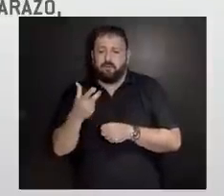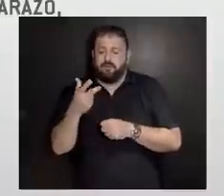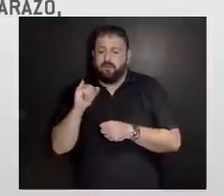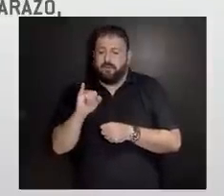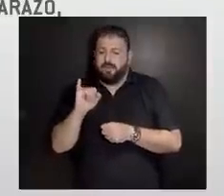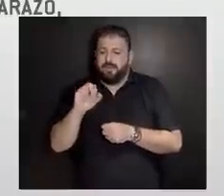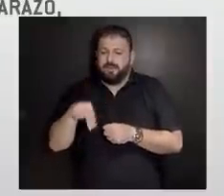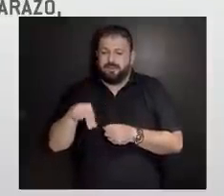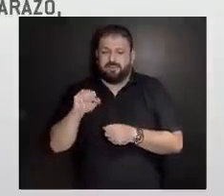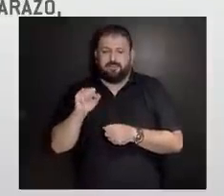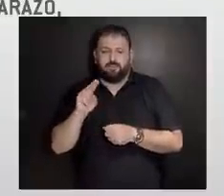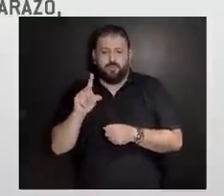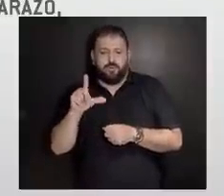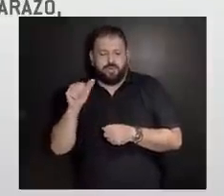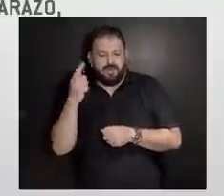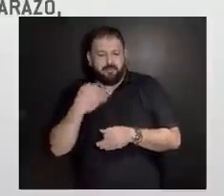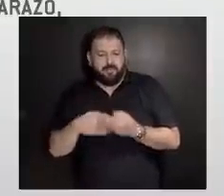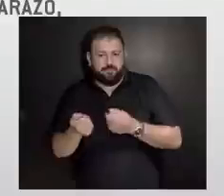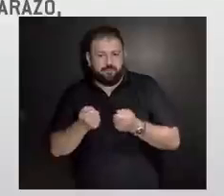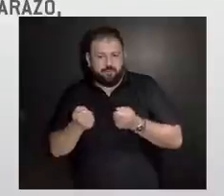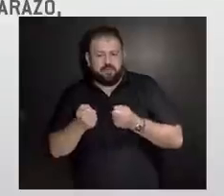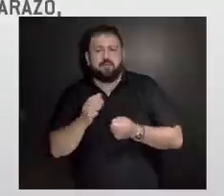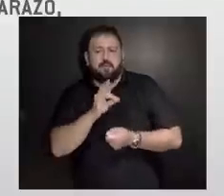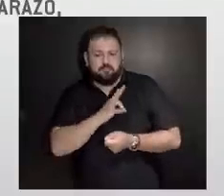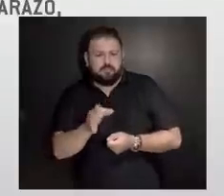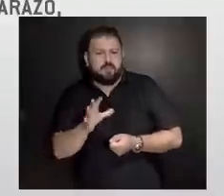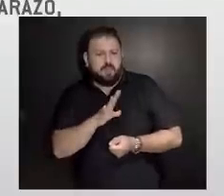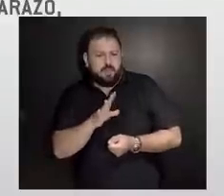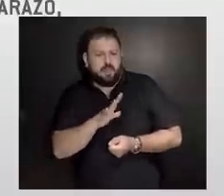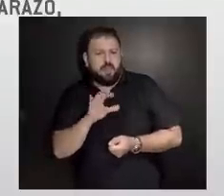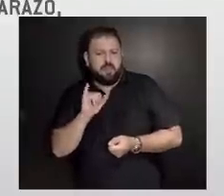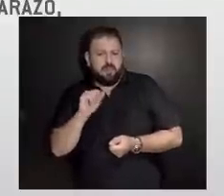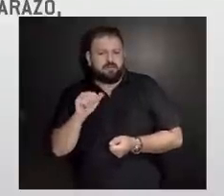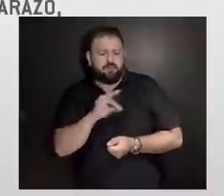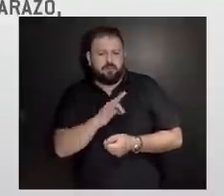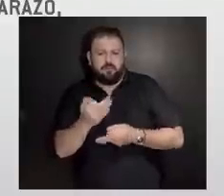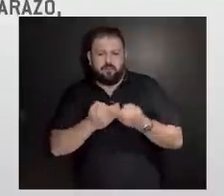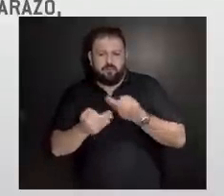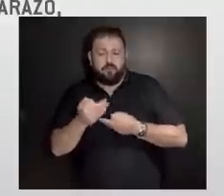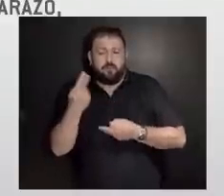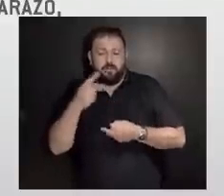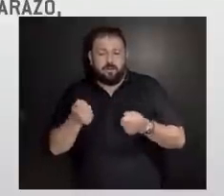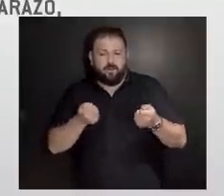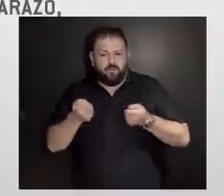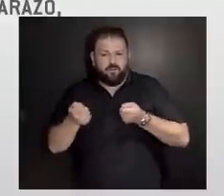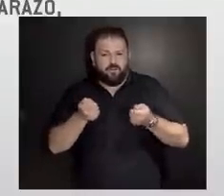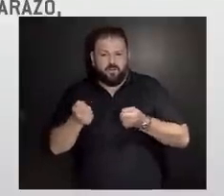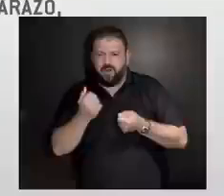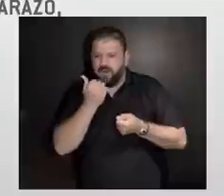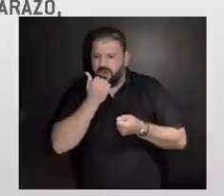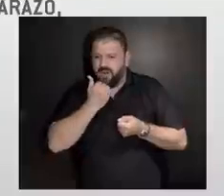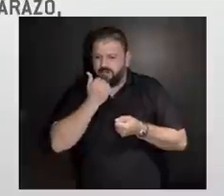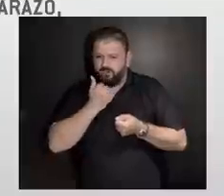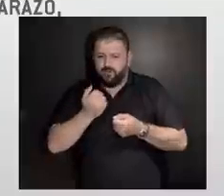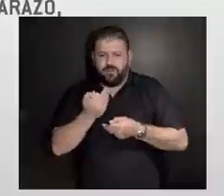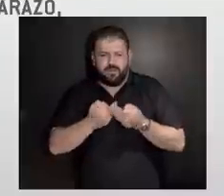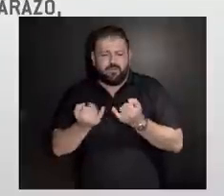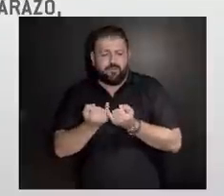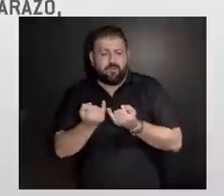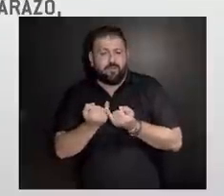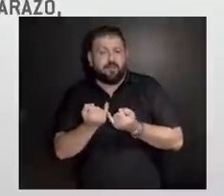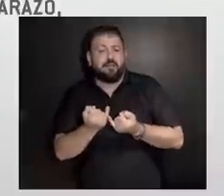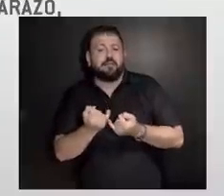sería pues lo que les mencionaba, que a lo mejor sí producimos la insulina, pero nuestro cuerpo está perdiendo la capacidad de detectarla o de utilizarla de